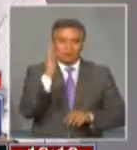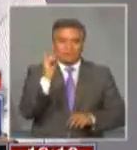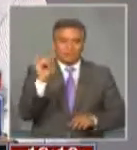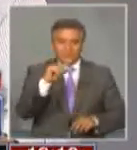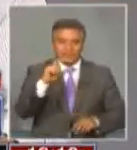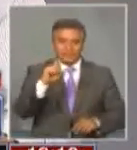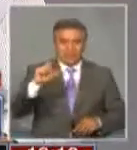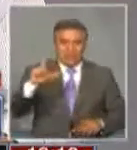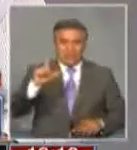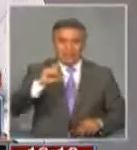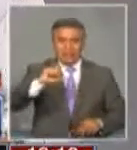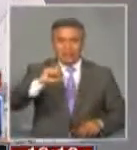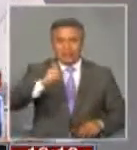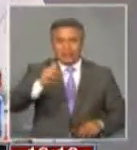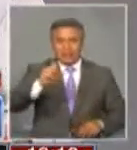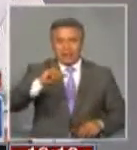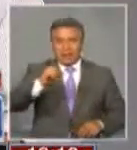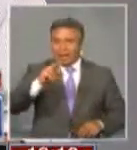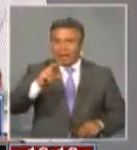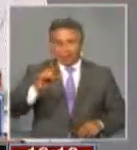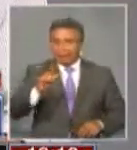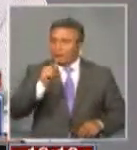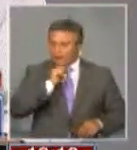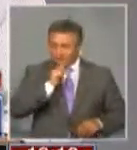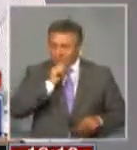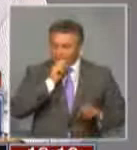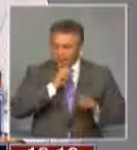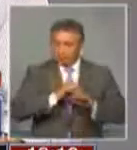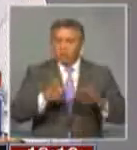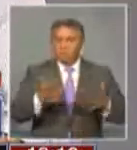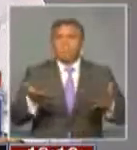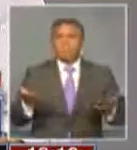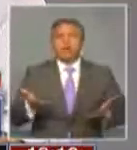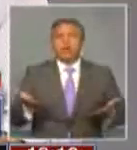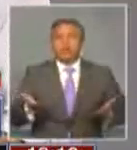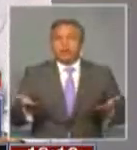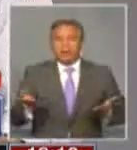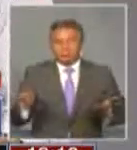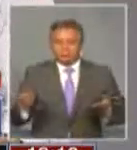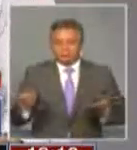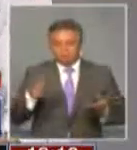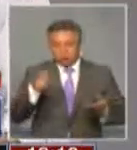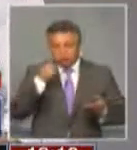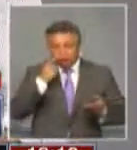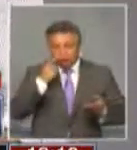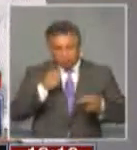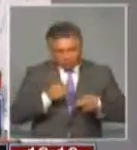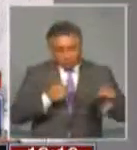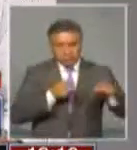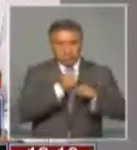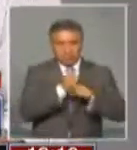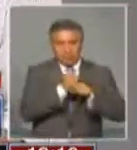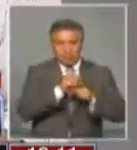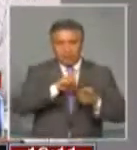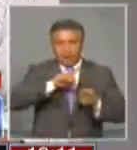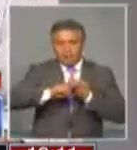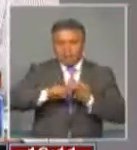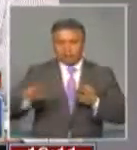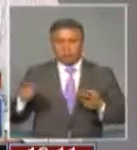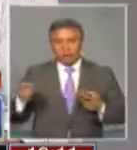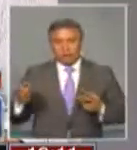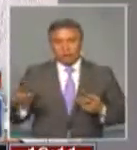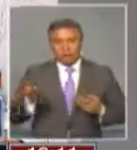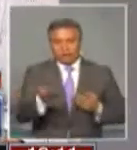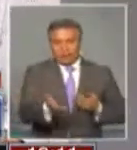en este sentido no ha dado pistas, digamos, de por qué sucedió esto, cómo sucedió. Sino que vamos a esperar la investigación, efectivamente, para ver